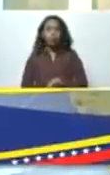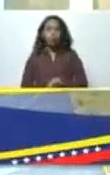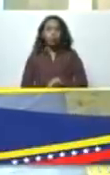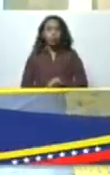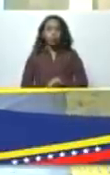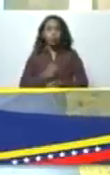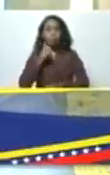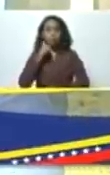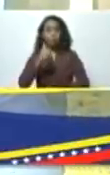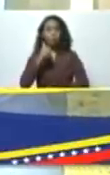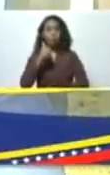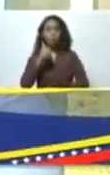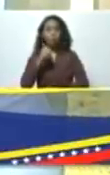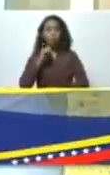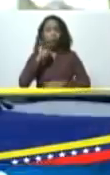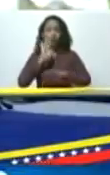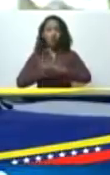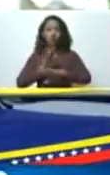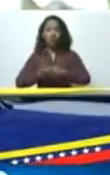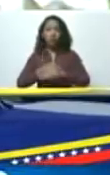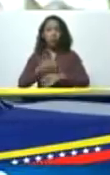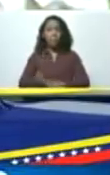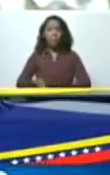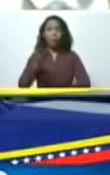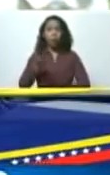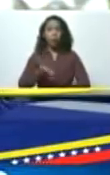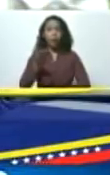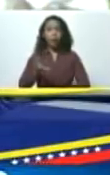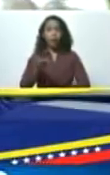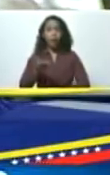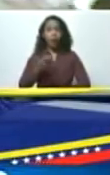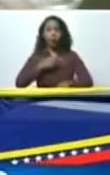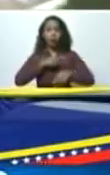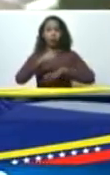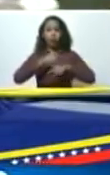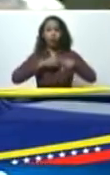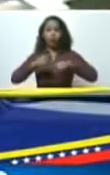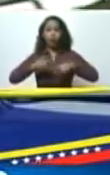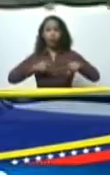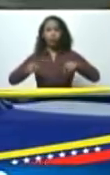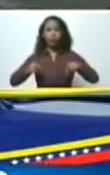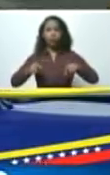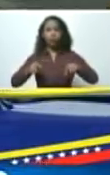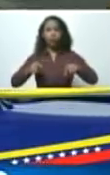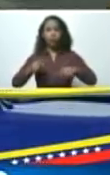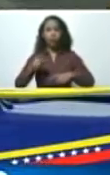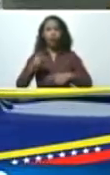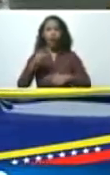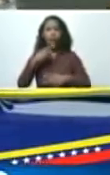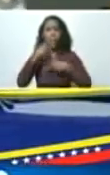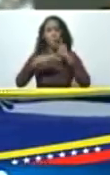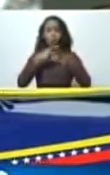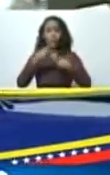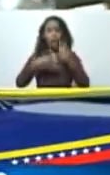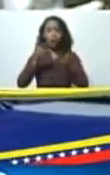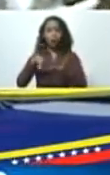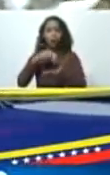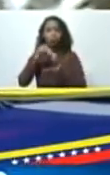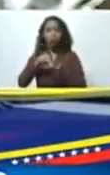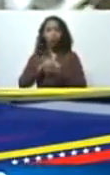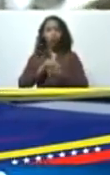Bueno, muy bien los anuncios. Muy importante la coordinación entre las políticas nacionales,